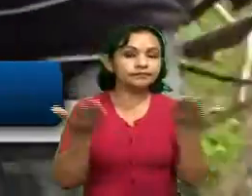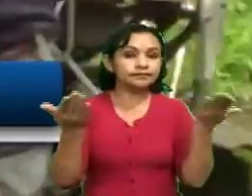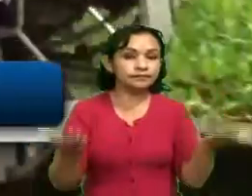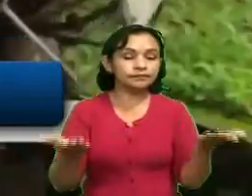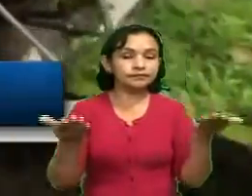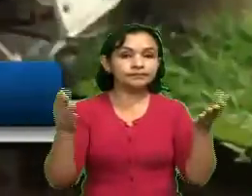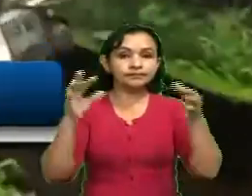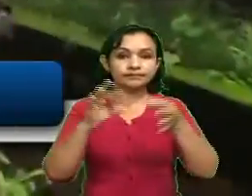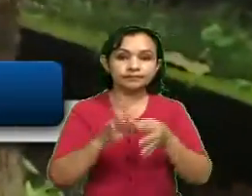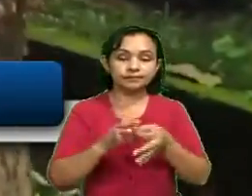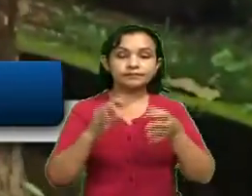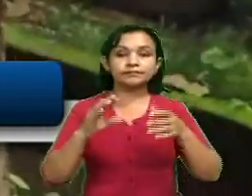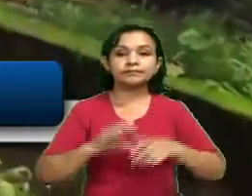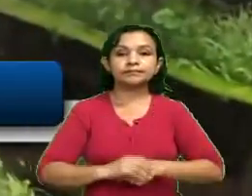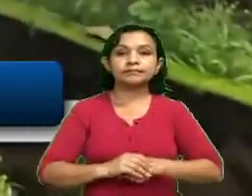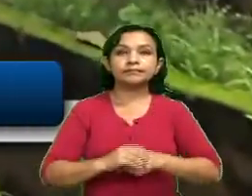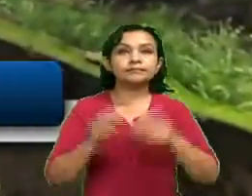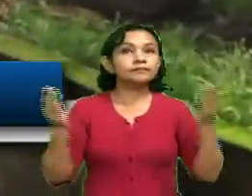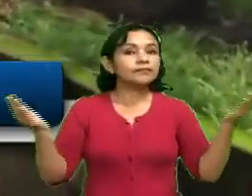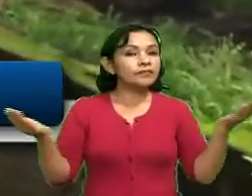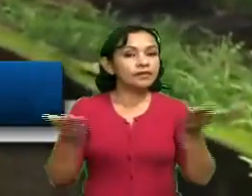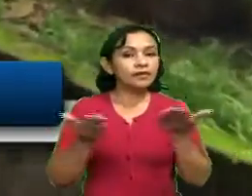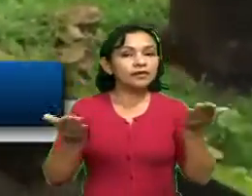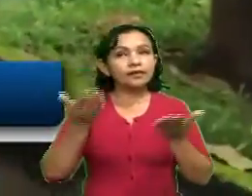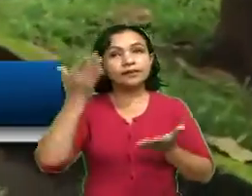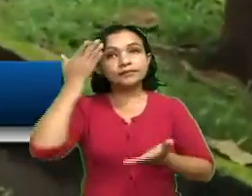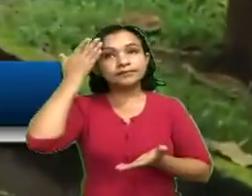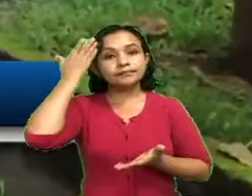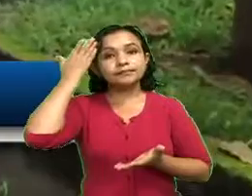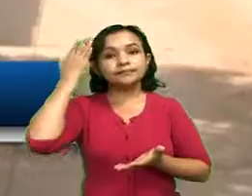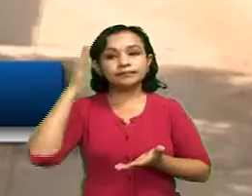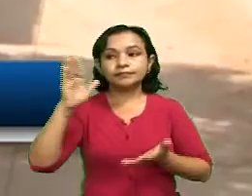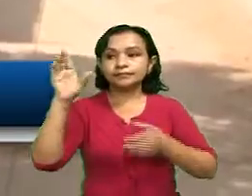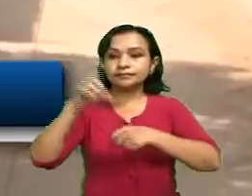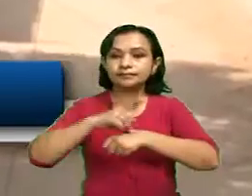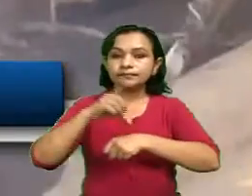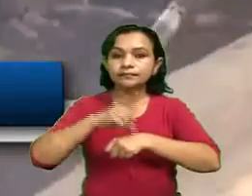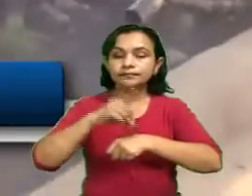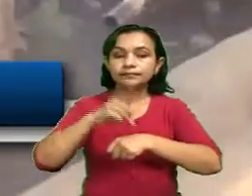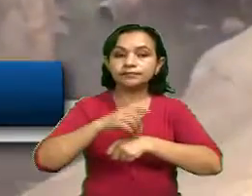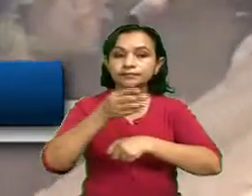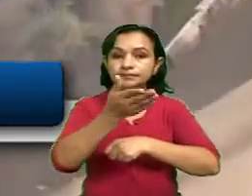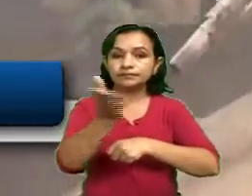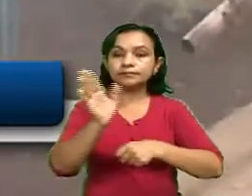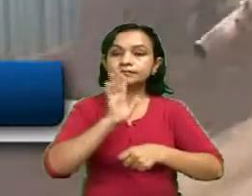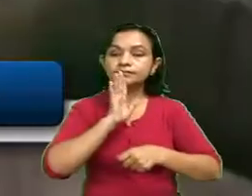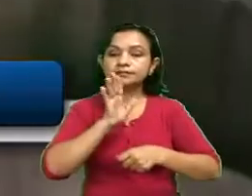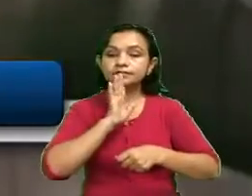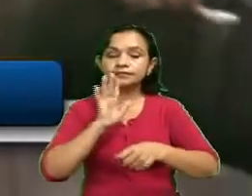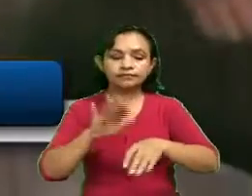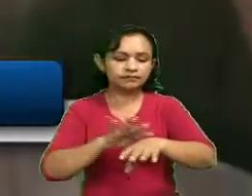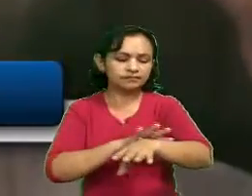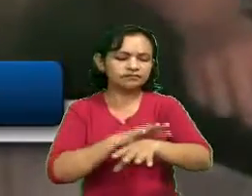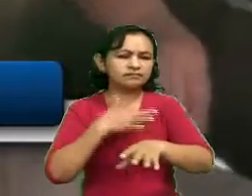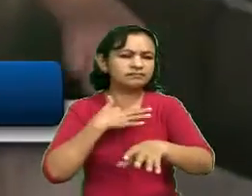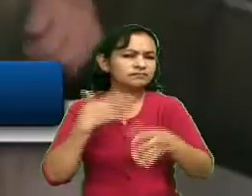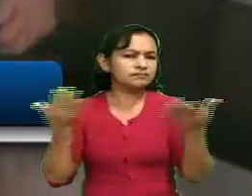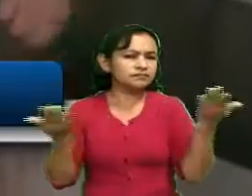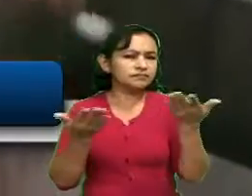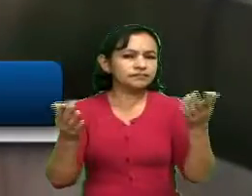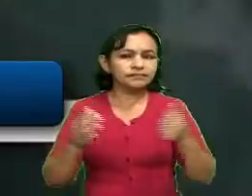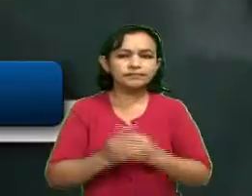fumigación. Ahora, ¿cómo saber, doctor? Ya usted me hablaba de los síntomas.